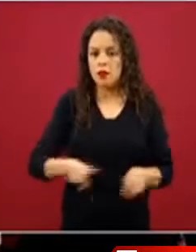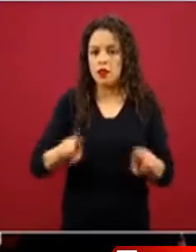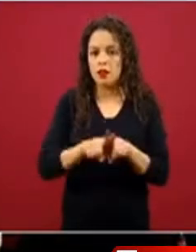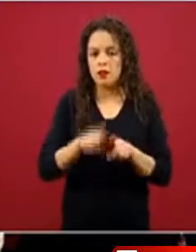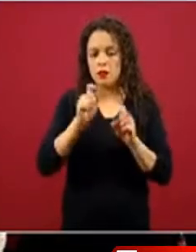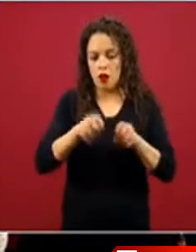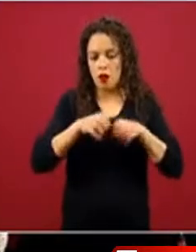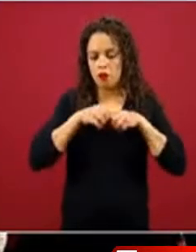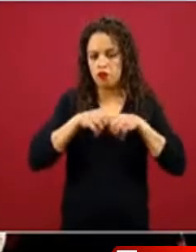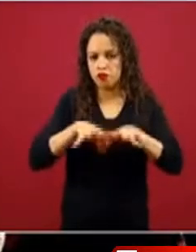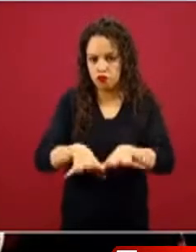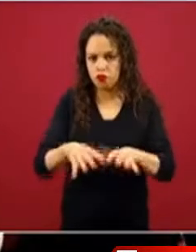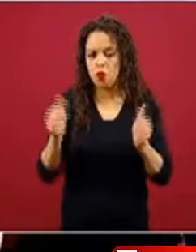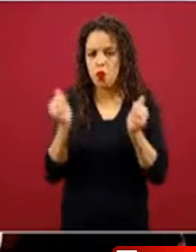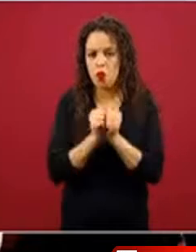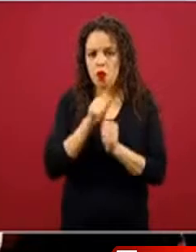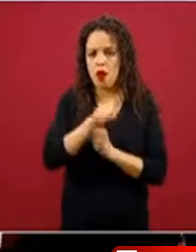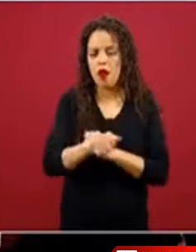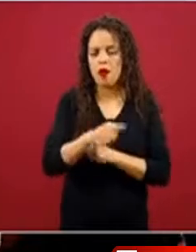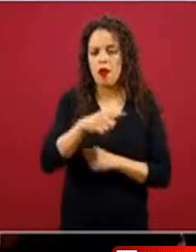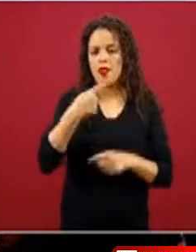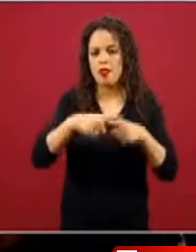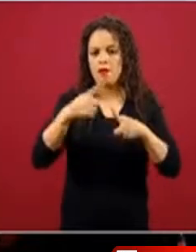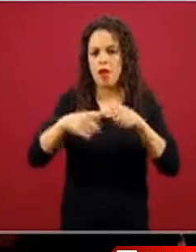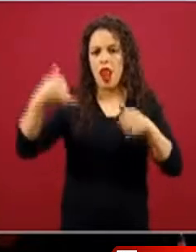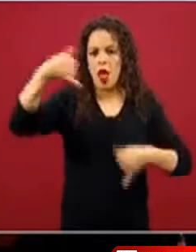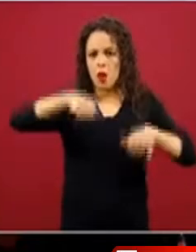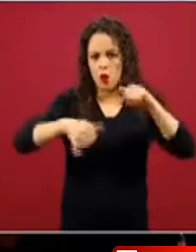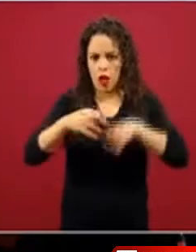Nacional de Laboratorios de Salud Pública